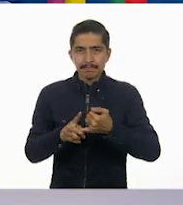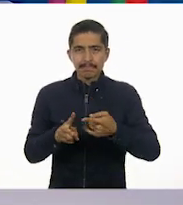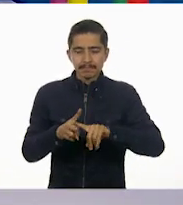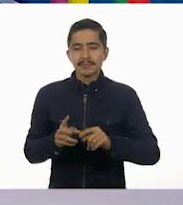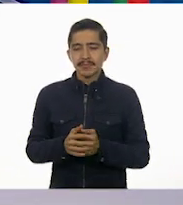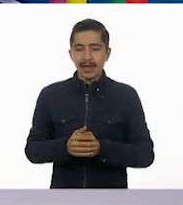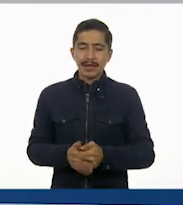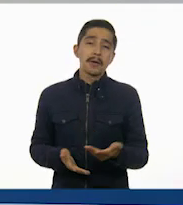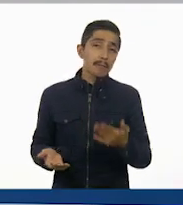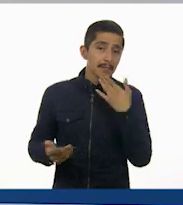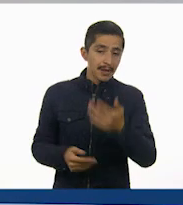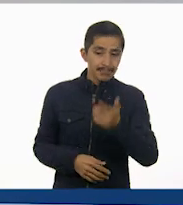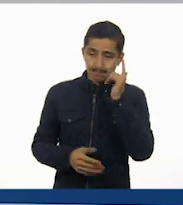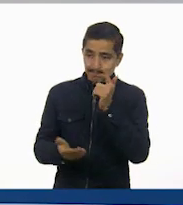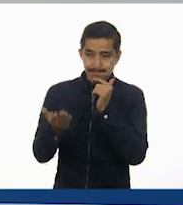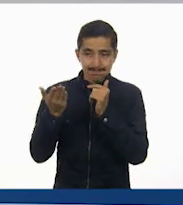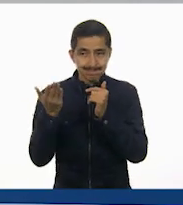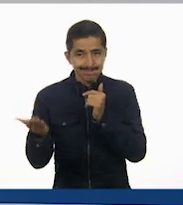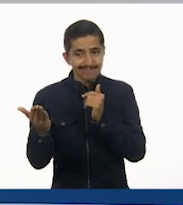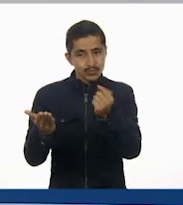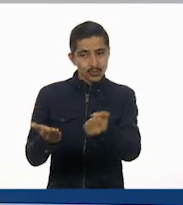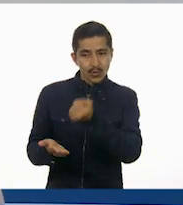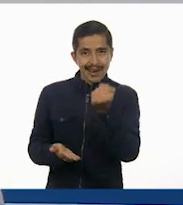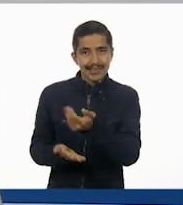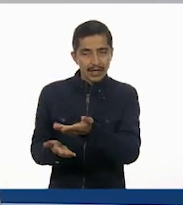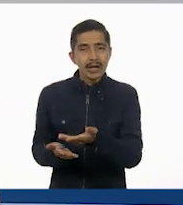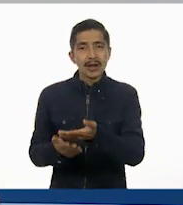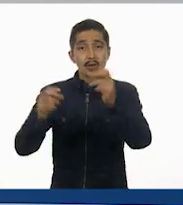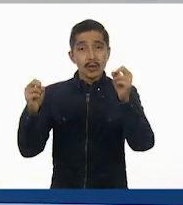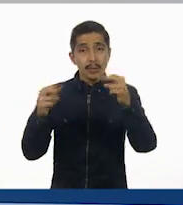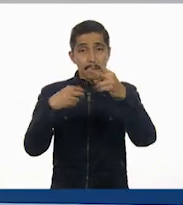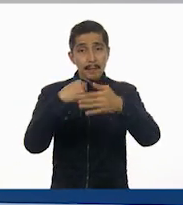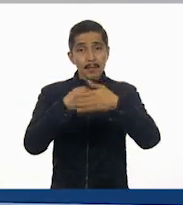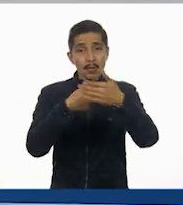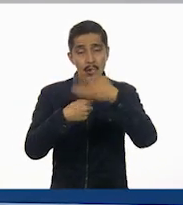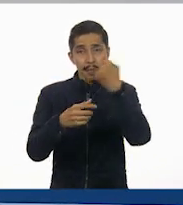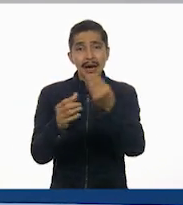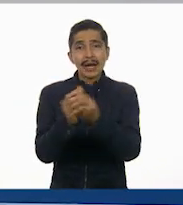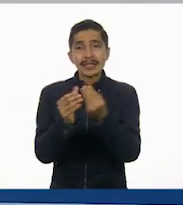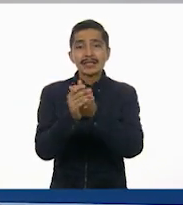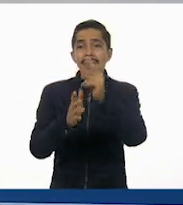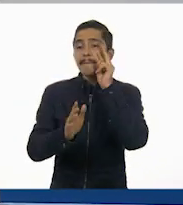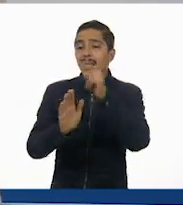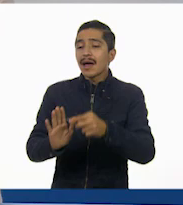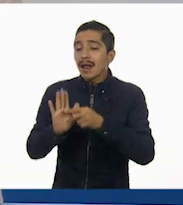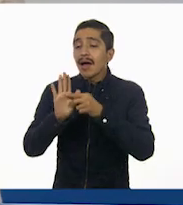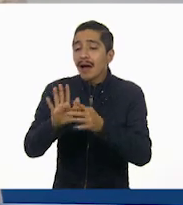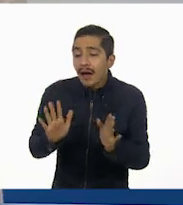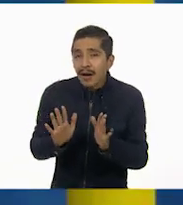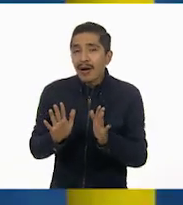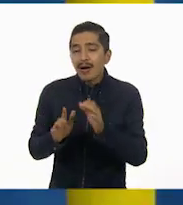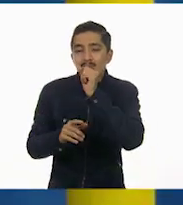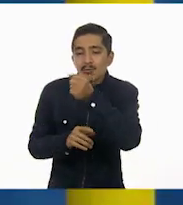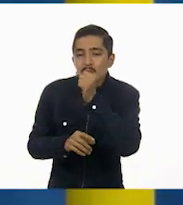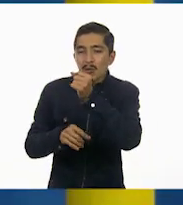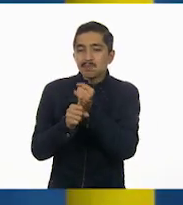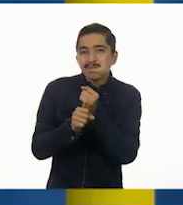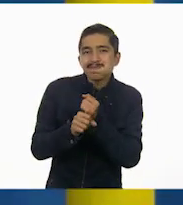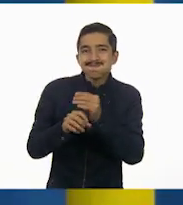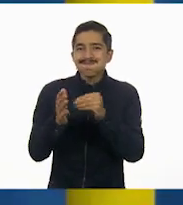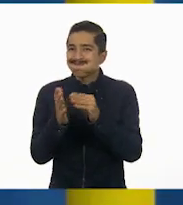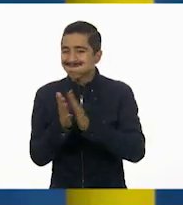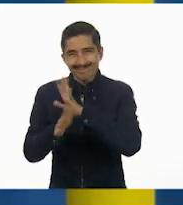les deseo éxito total y nos vemos la siguiente sesión para que me muestren ya su reportaje terminado. Por